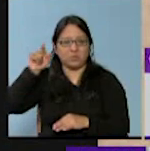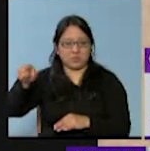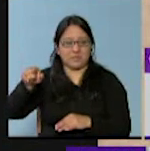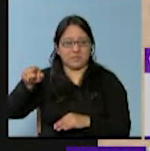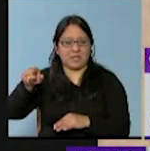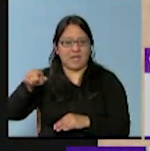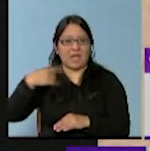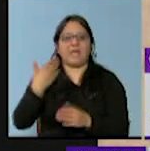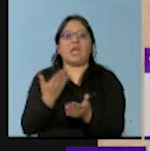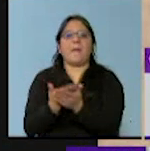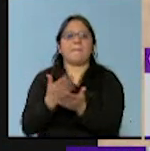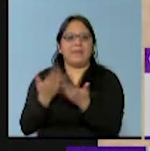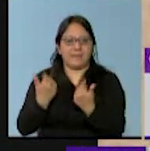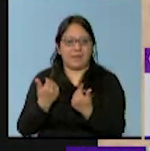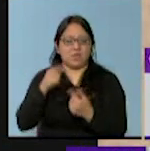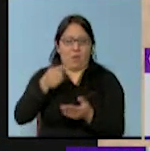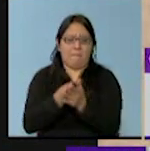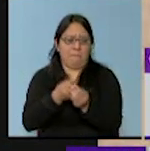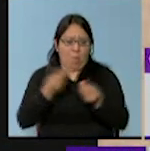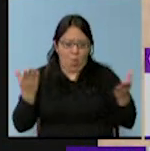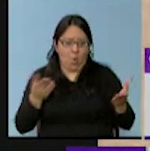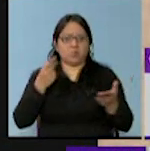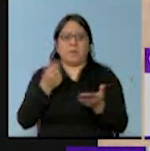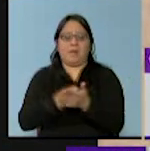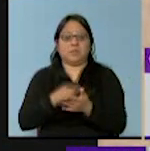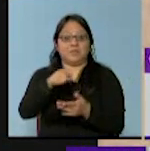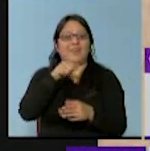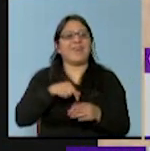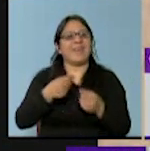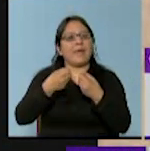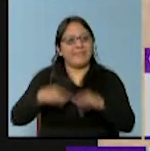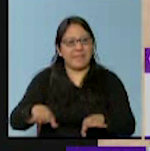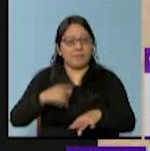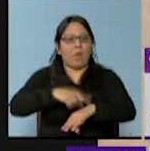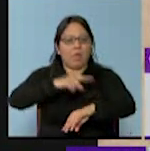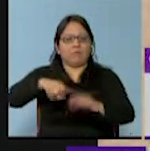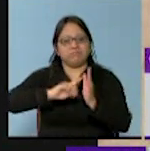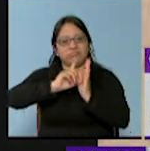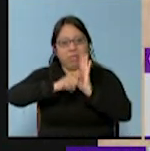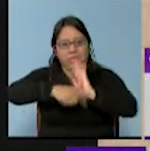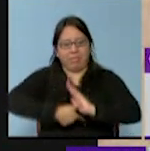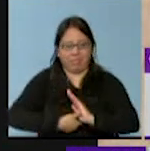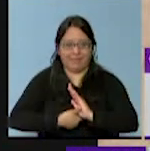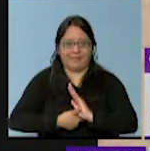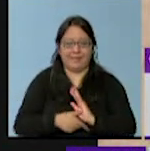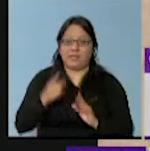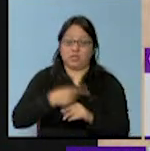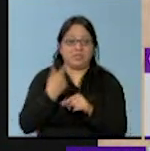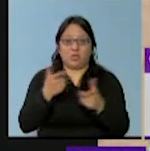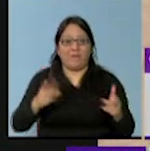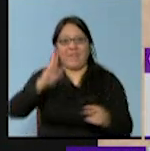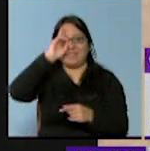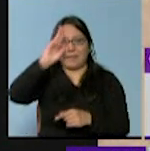no era una exageración sino que más bien él se pasaba de los tiempos que establece en este caso la tarifa para estacionar en el aeropuerto internacional